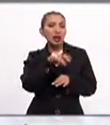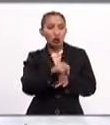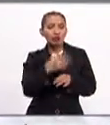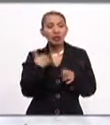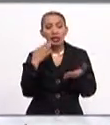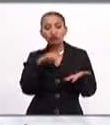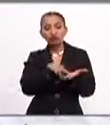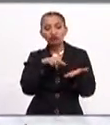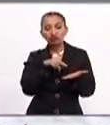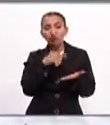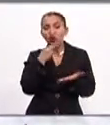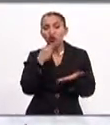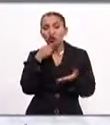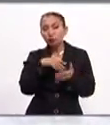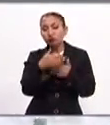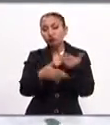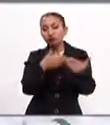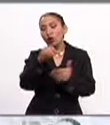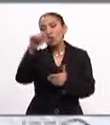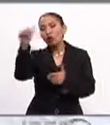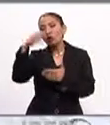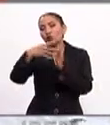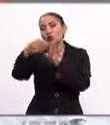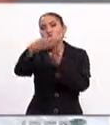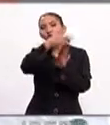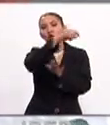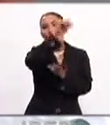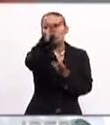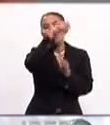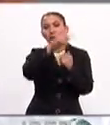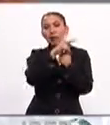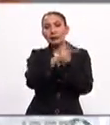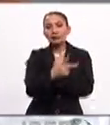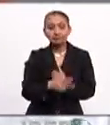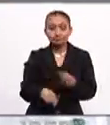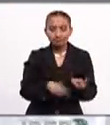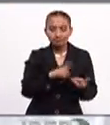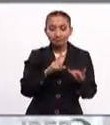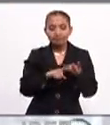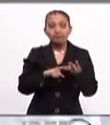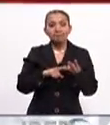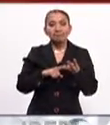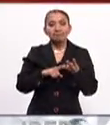se aplique en otros países. Tercero,